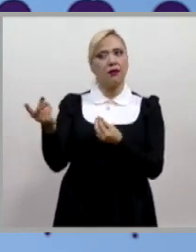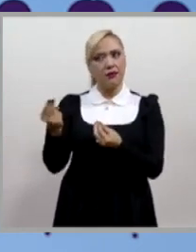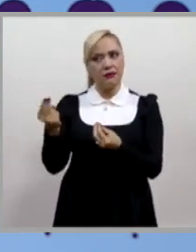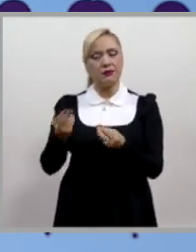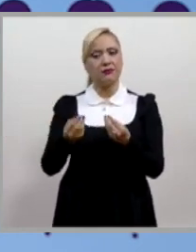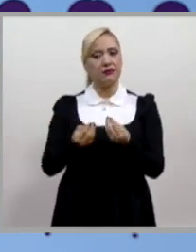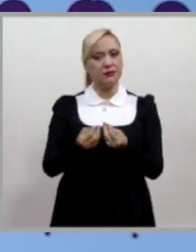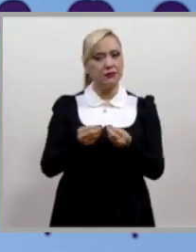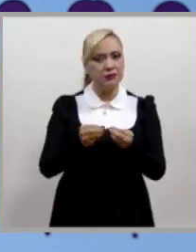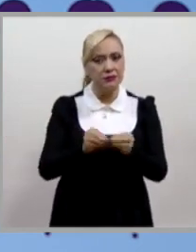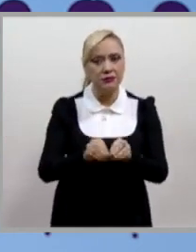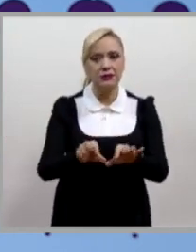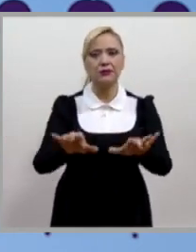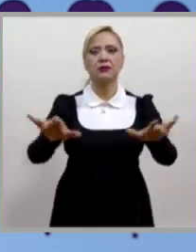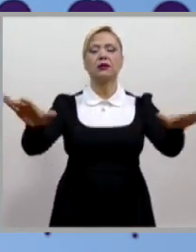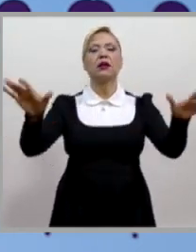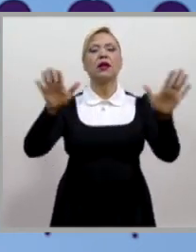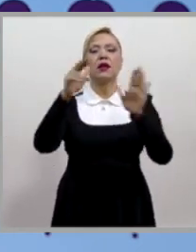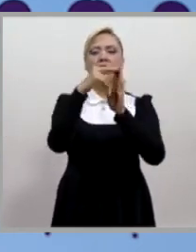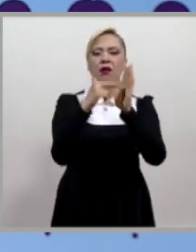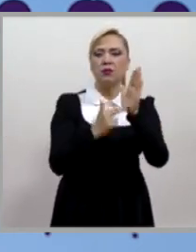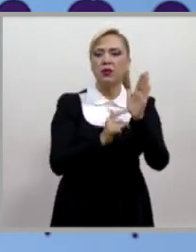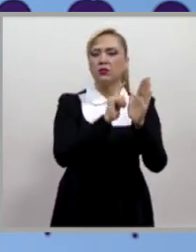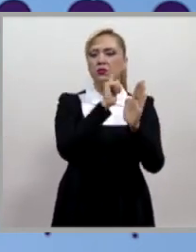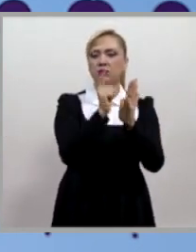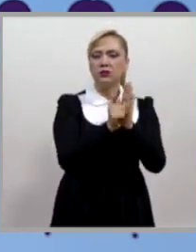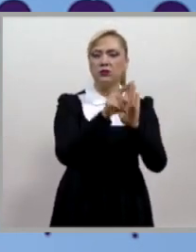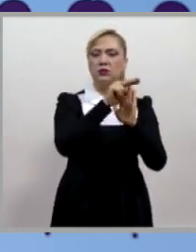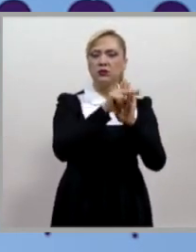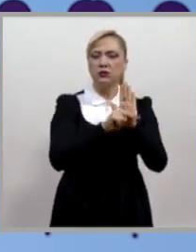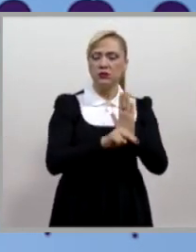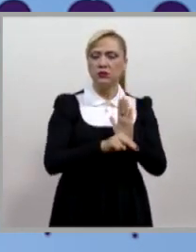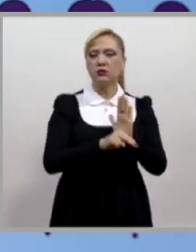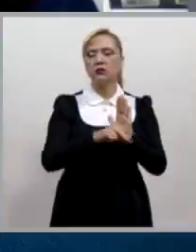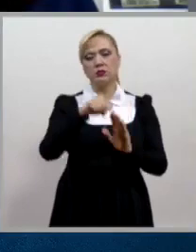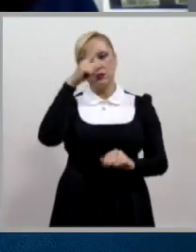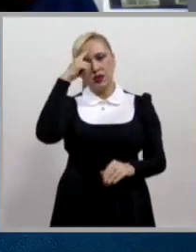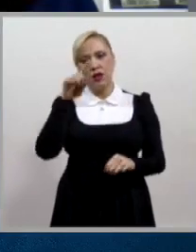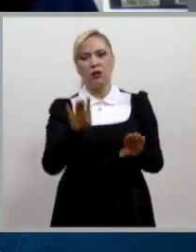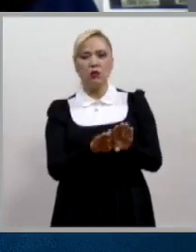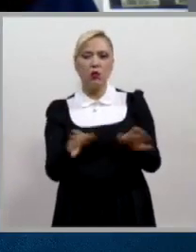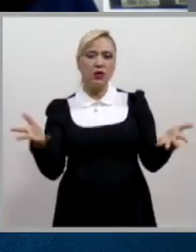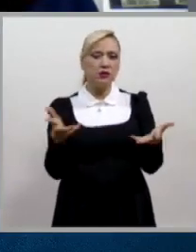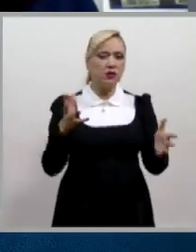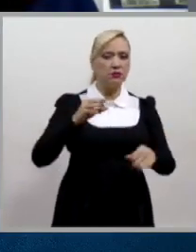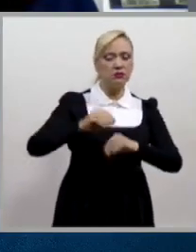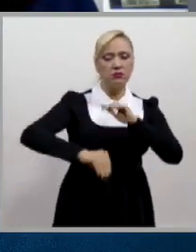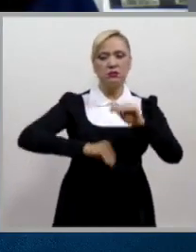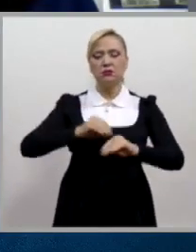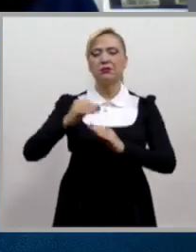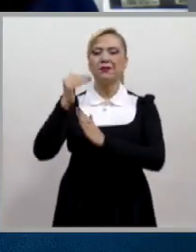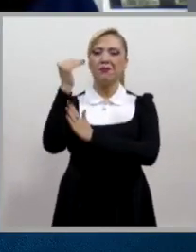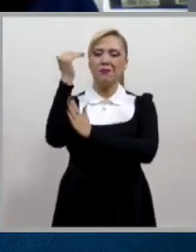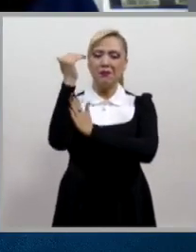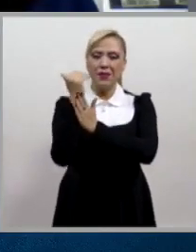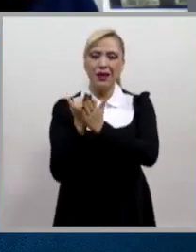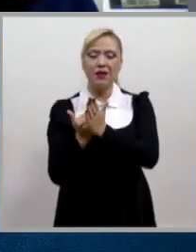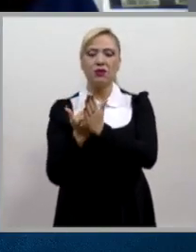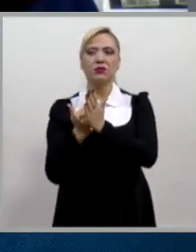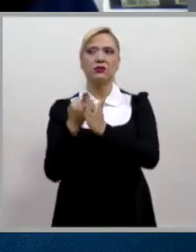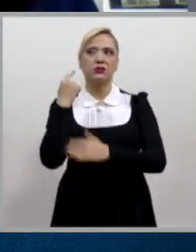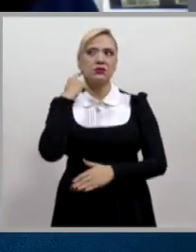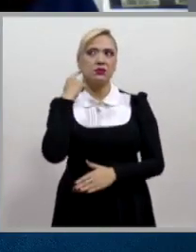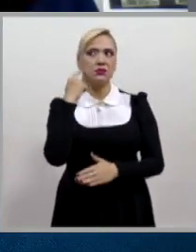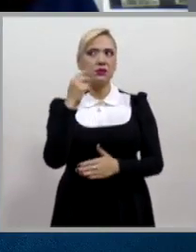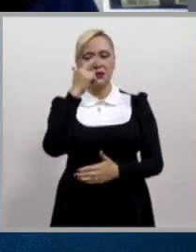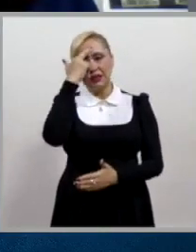unos segundos, una serie de políticas públicas y de programas y de acciones y estrategias para disminuir la comisión de